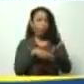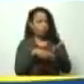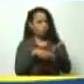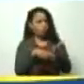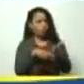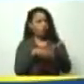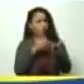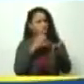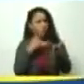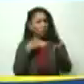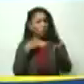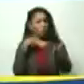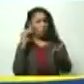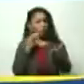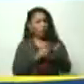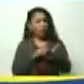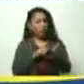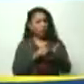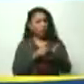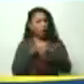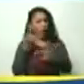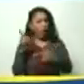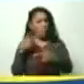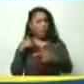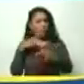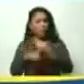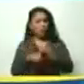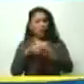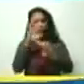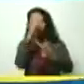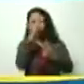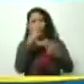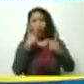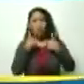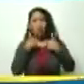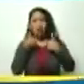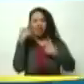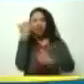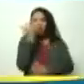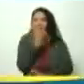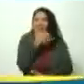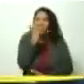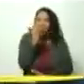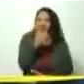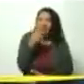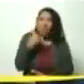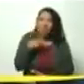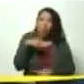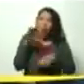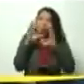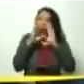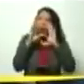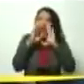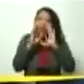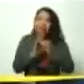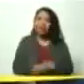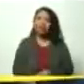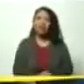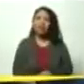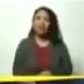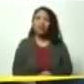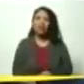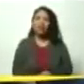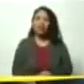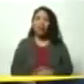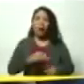bueno cuando regresé freddy bernal y cilia se burlaron de mi lo confieso aquí lo cual